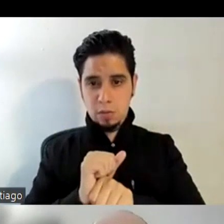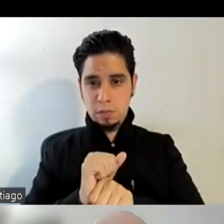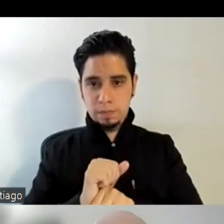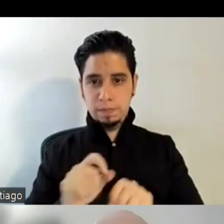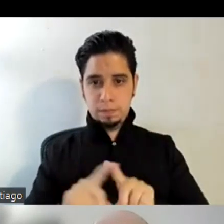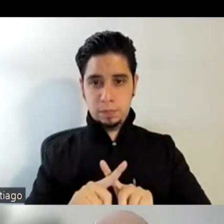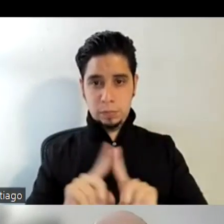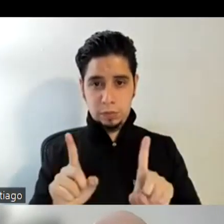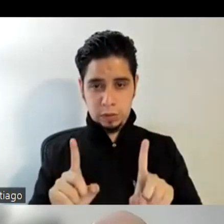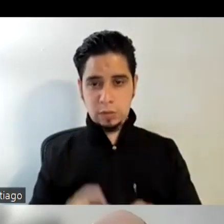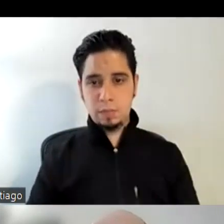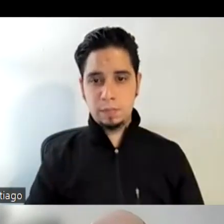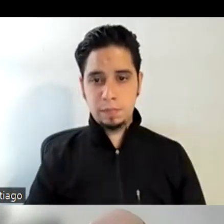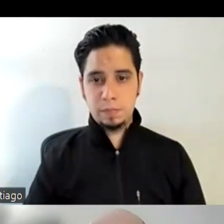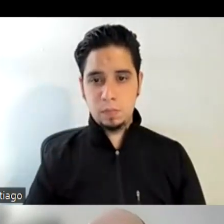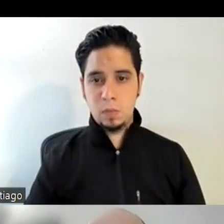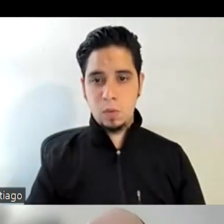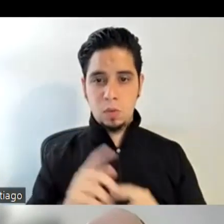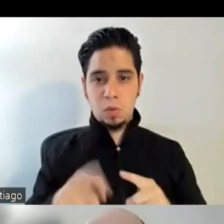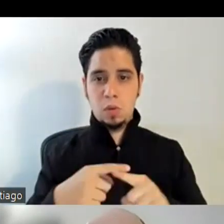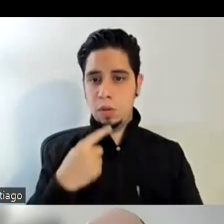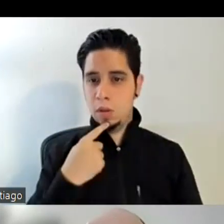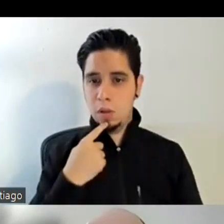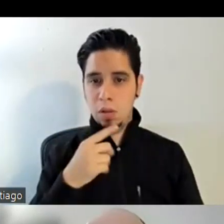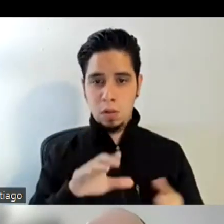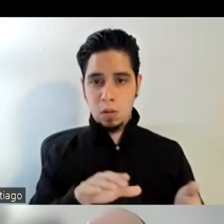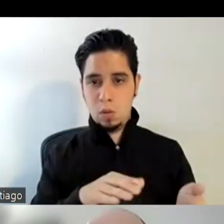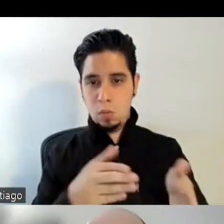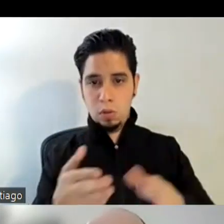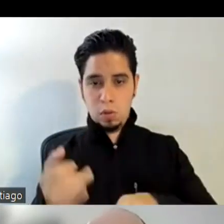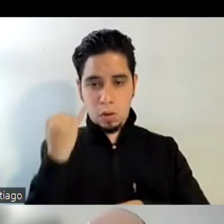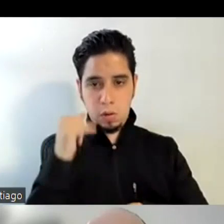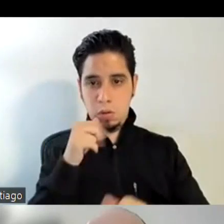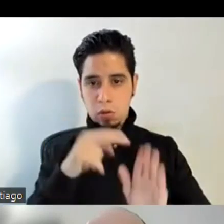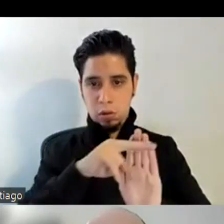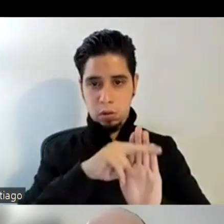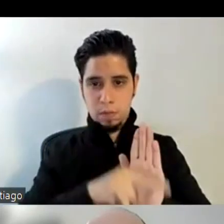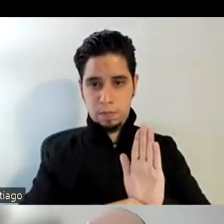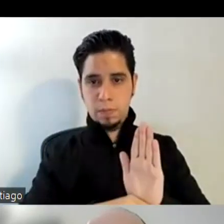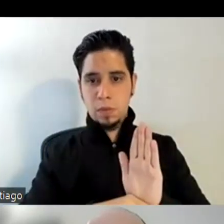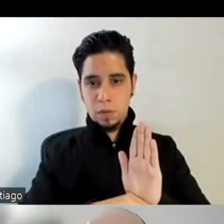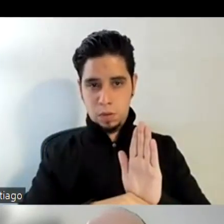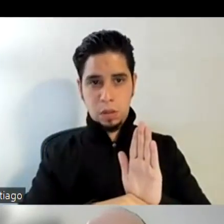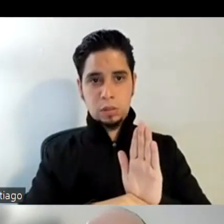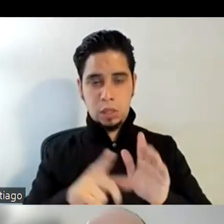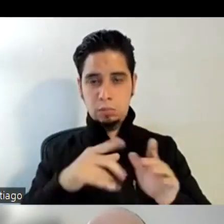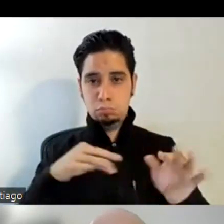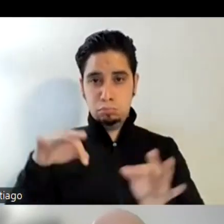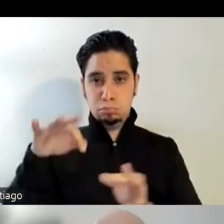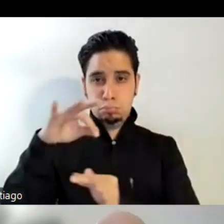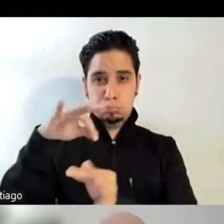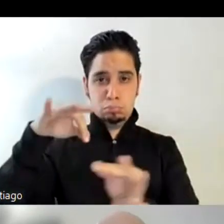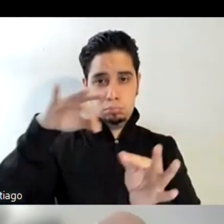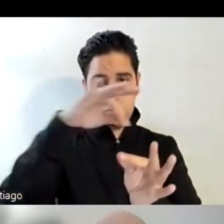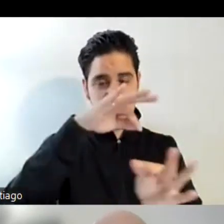Sófocles. Y es la línea que dice, los muertos, si no son enterrados, viajan eternamente sin reposo. A